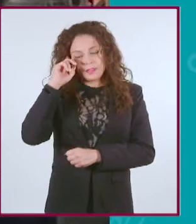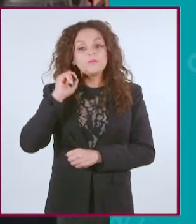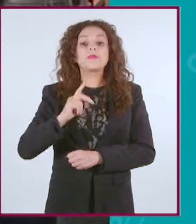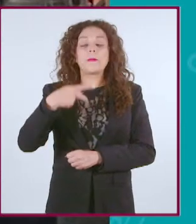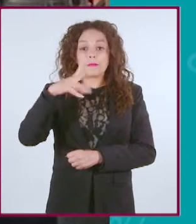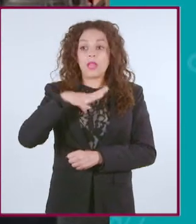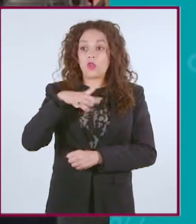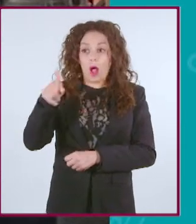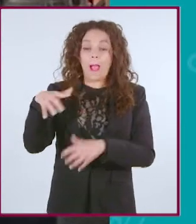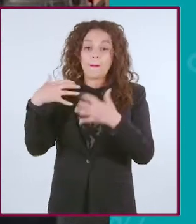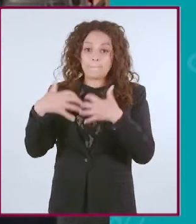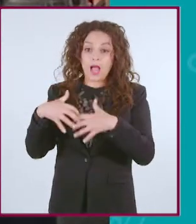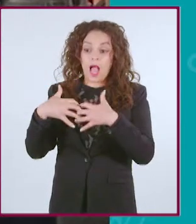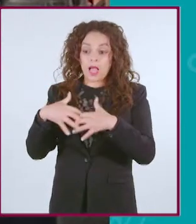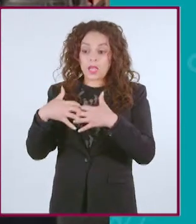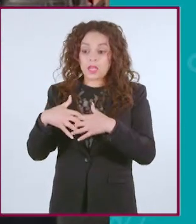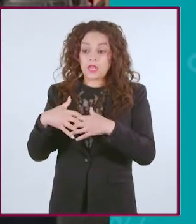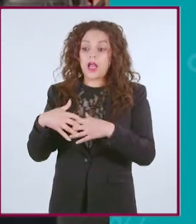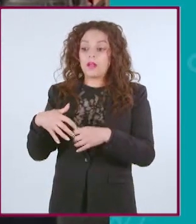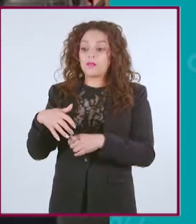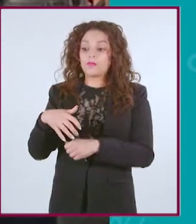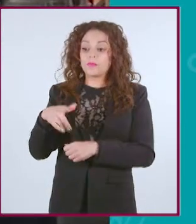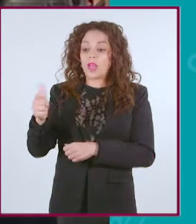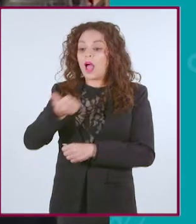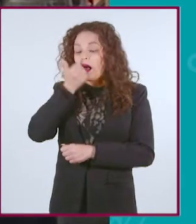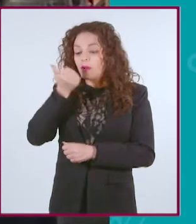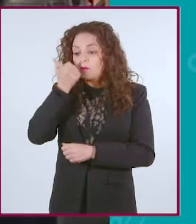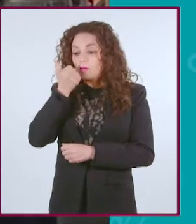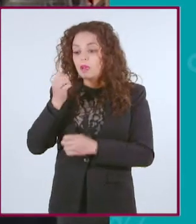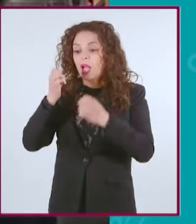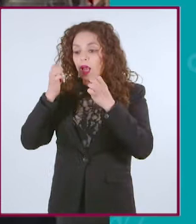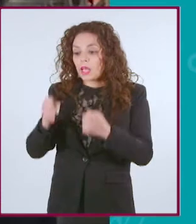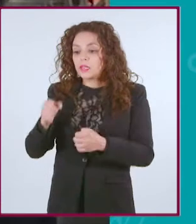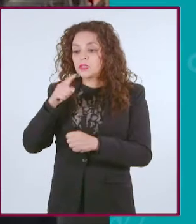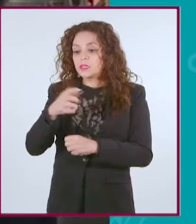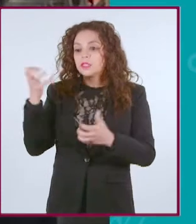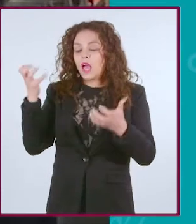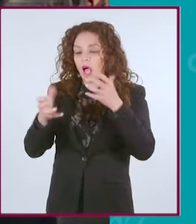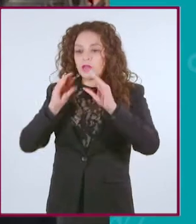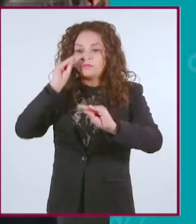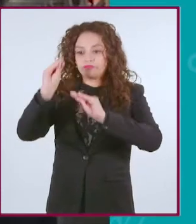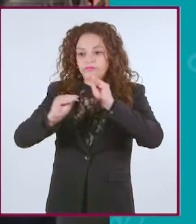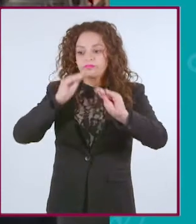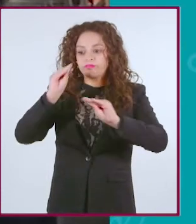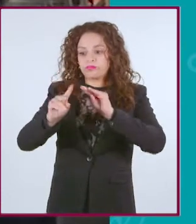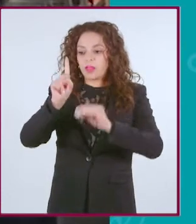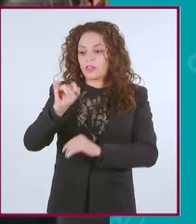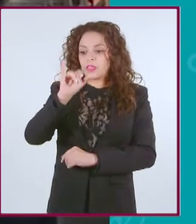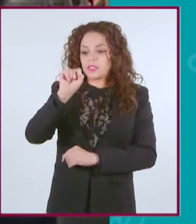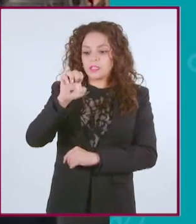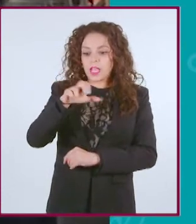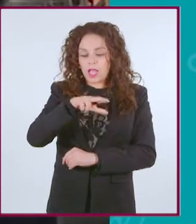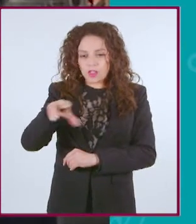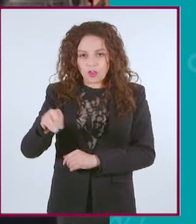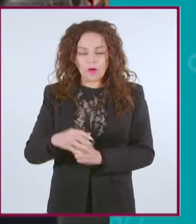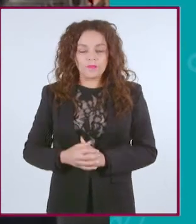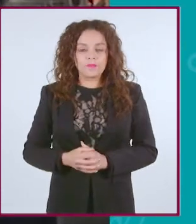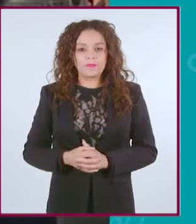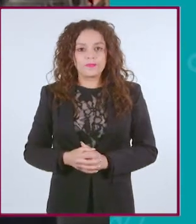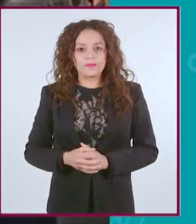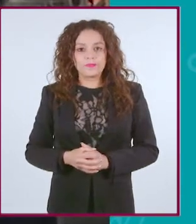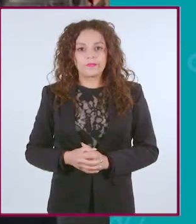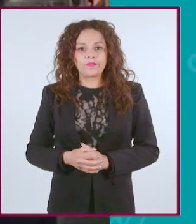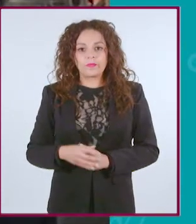máquina en preparación, está en montaje, los alumnos hacen los diseños y después está el montaje,